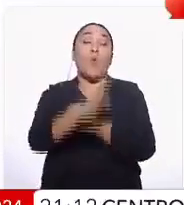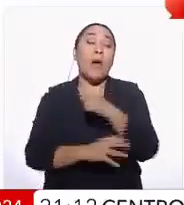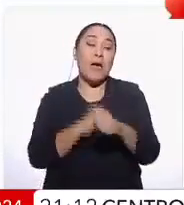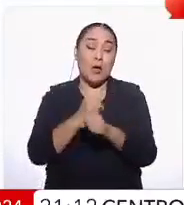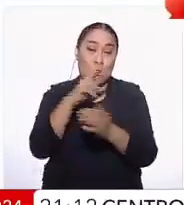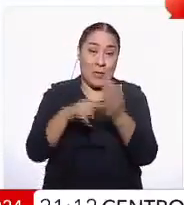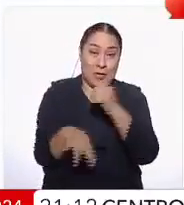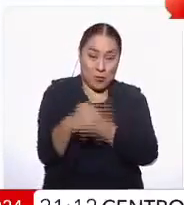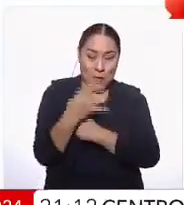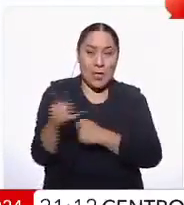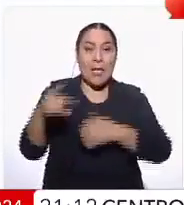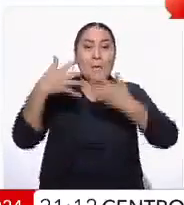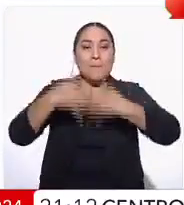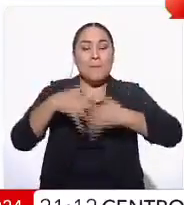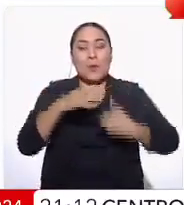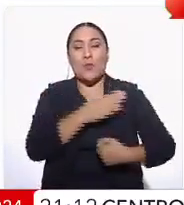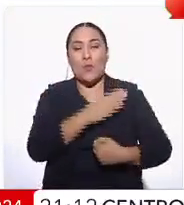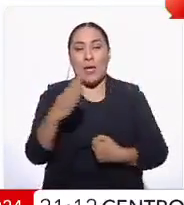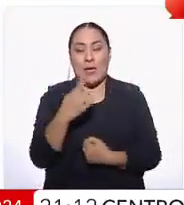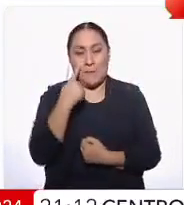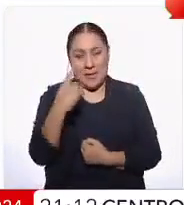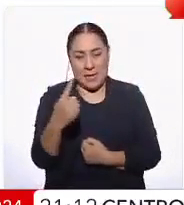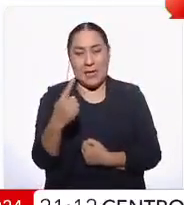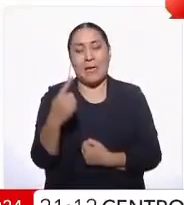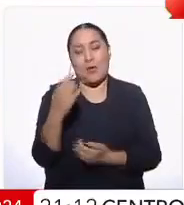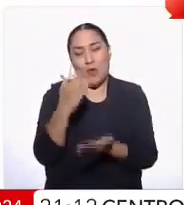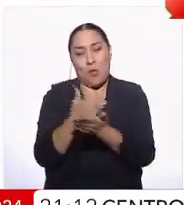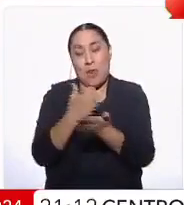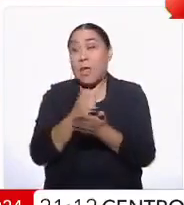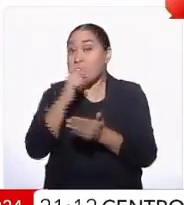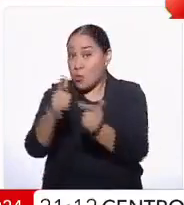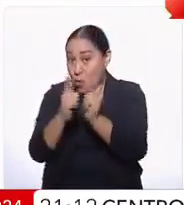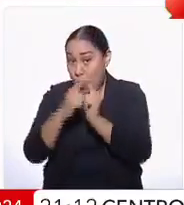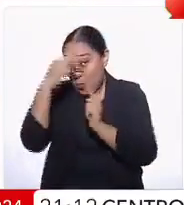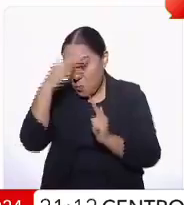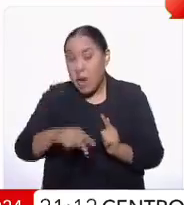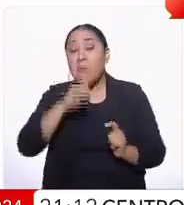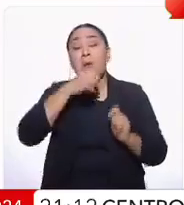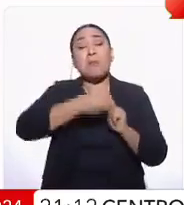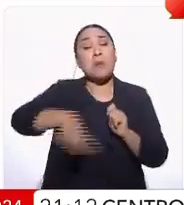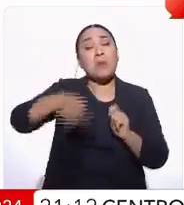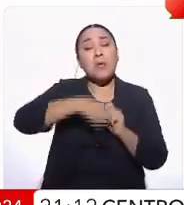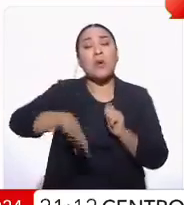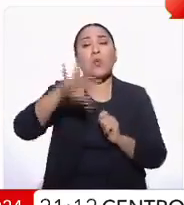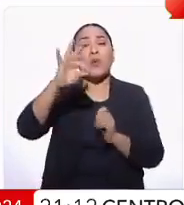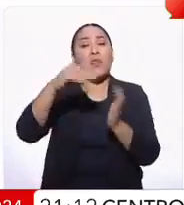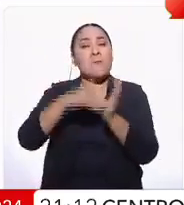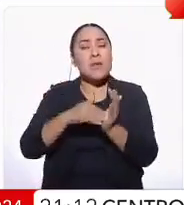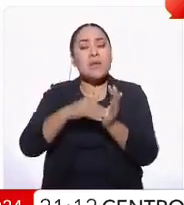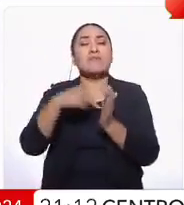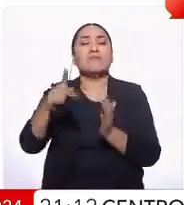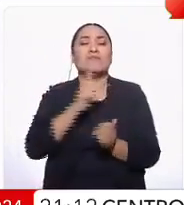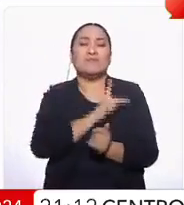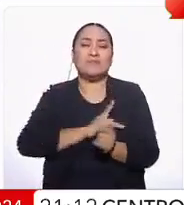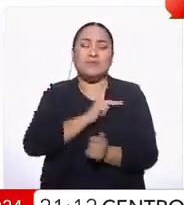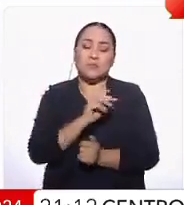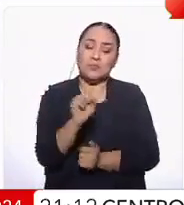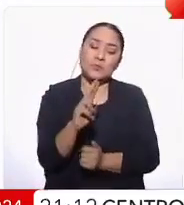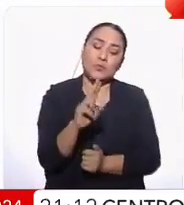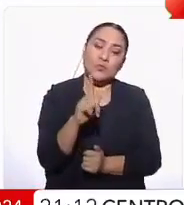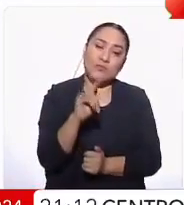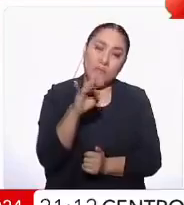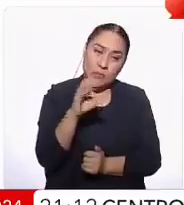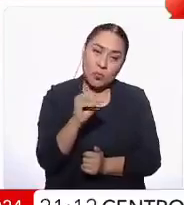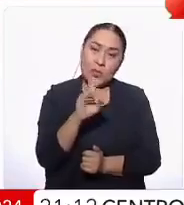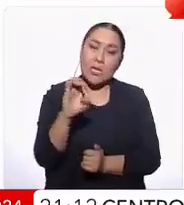la empresa Buenavista del Cobre, también de Grupo México, derramó 40,000 metros cúbicos de sulfato de cobre en los